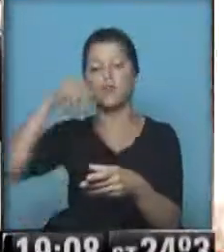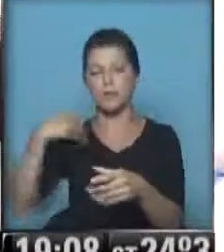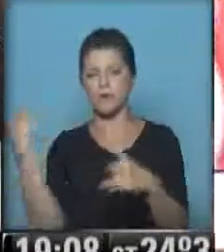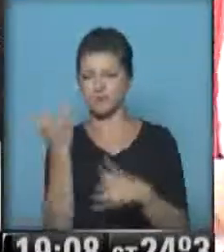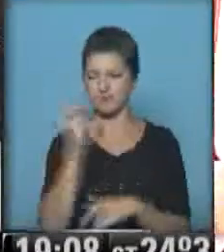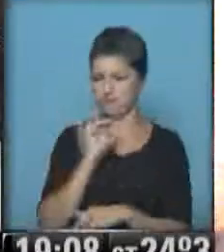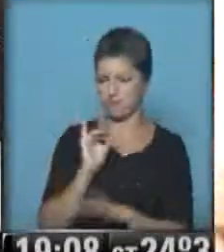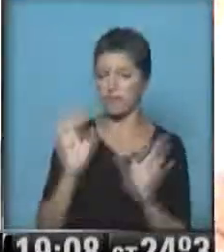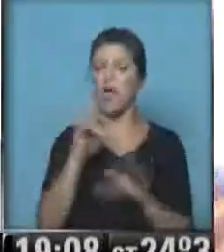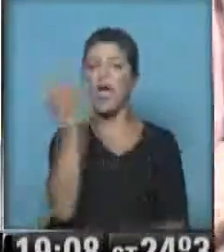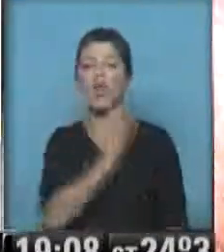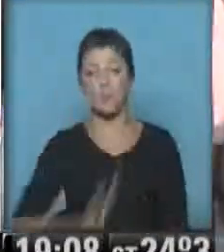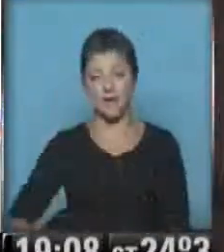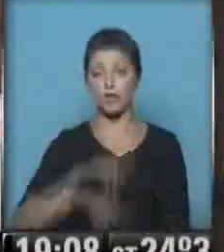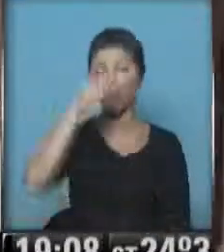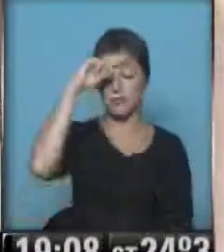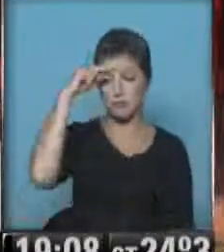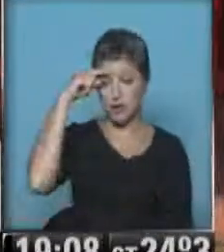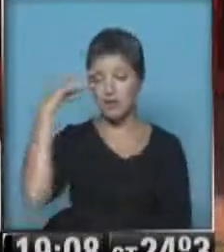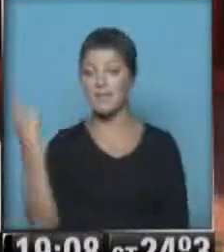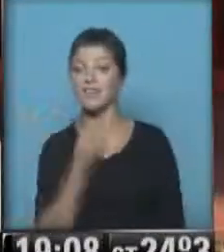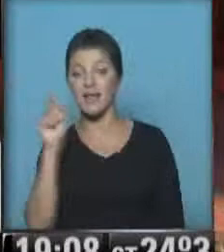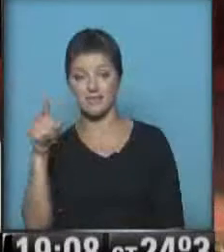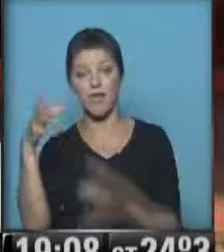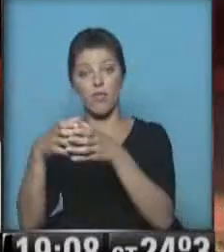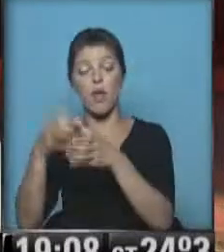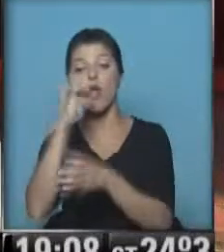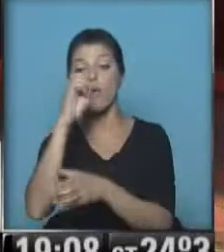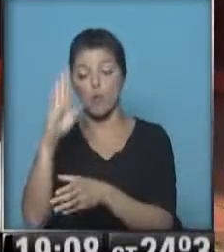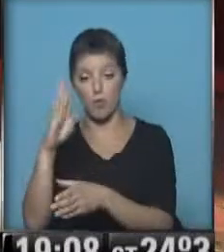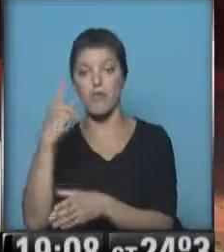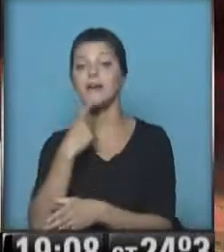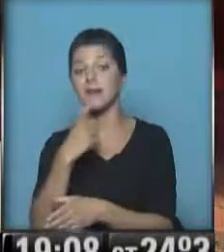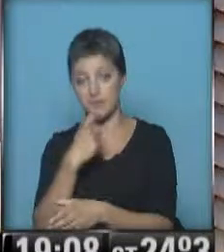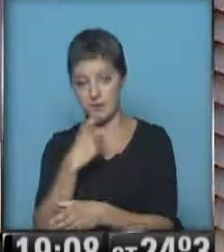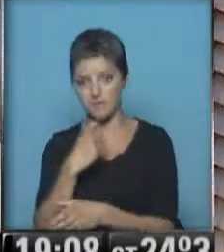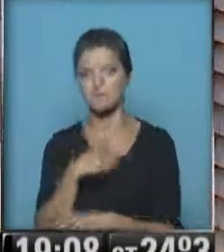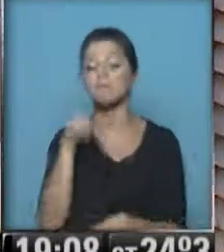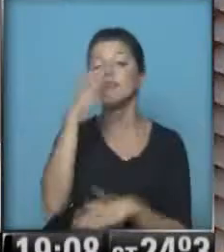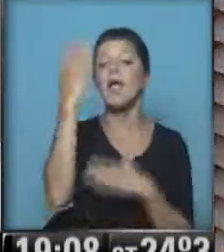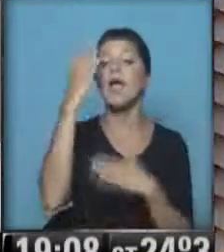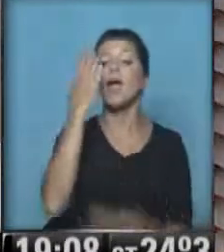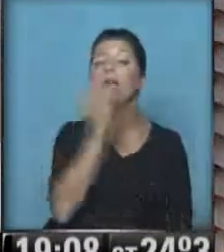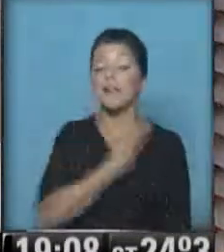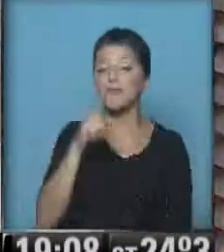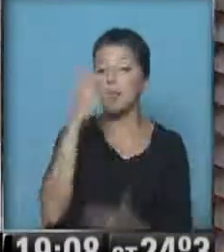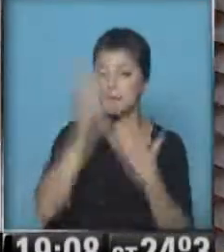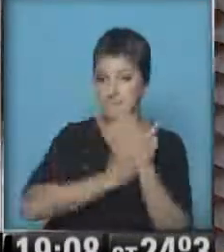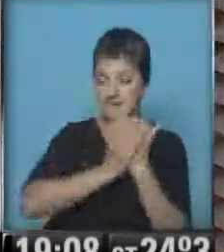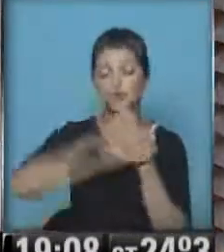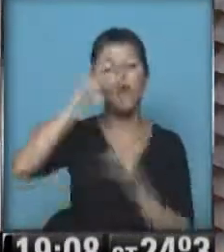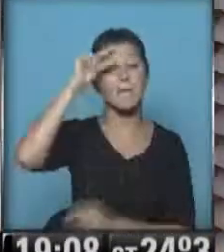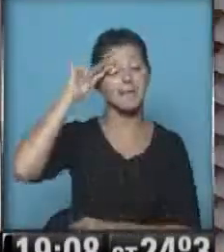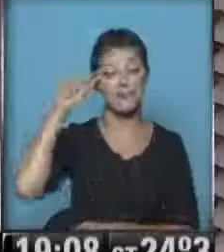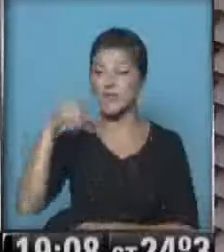cruzadas entre el gobierno nacional y la dirigencia del club. El jefe de gabinete, Jorge Capitanich, repudió los actos